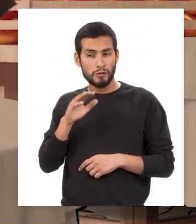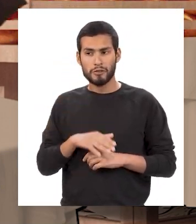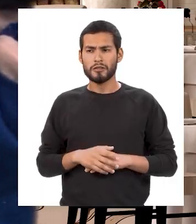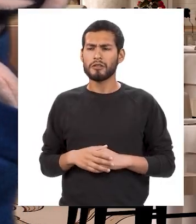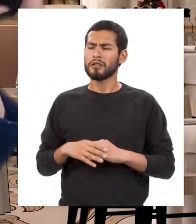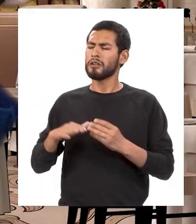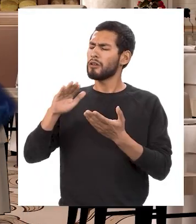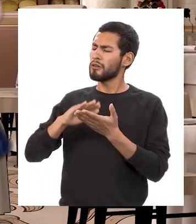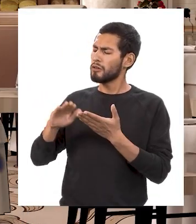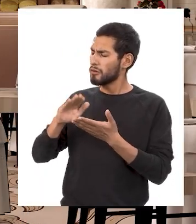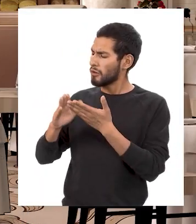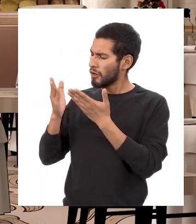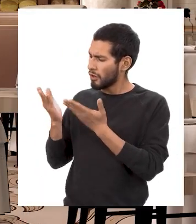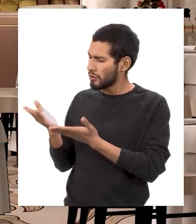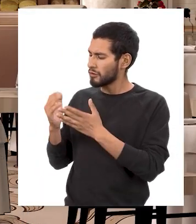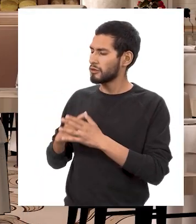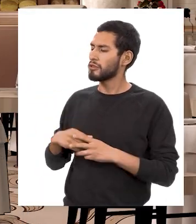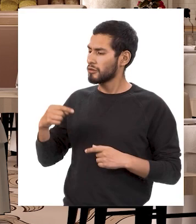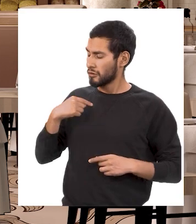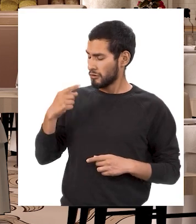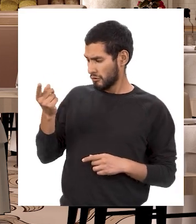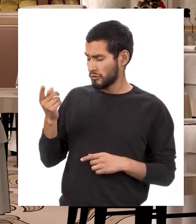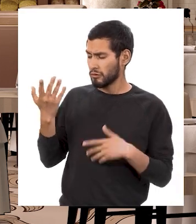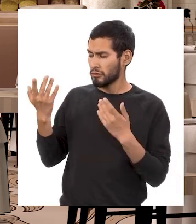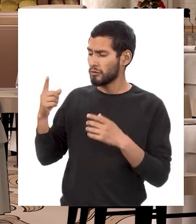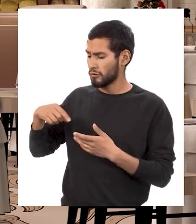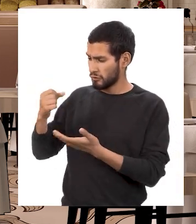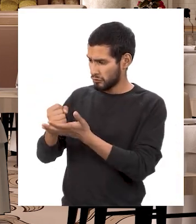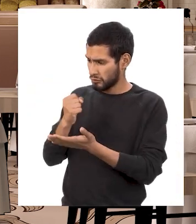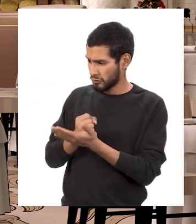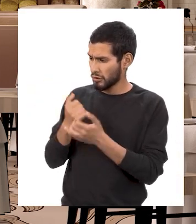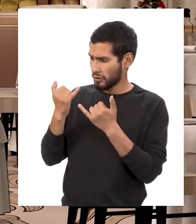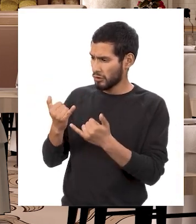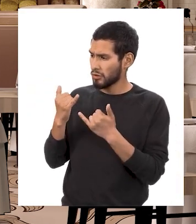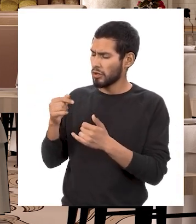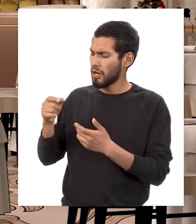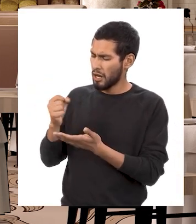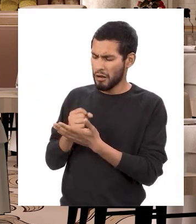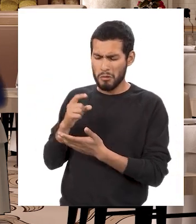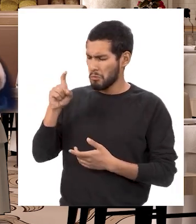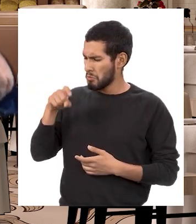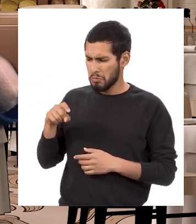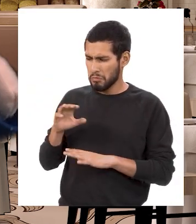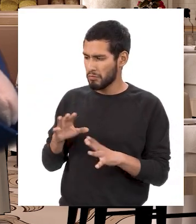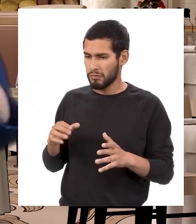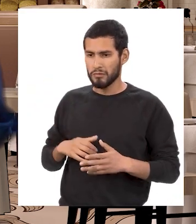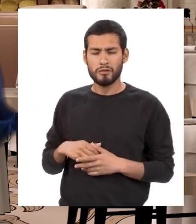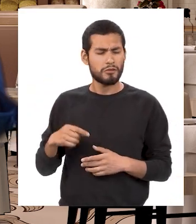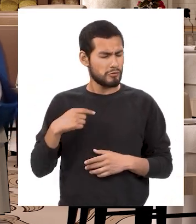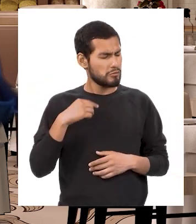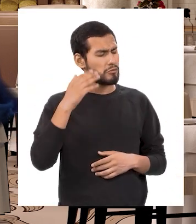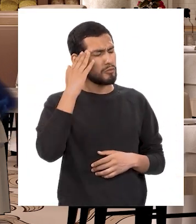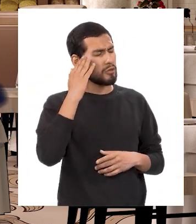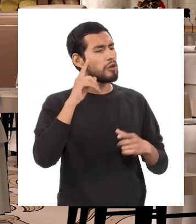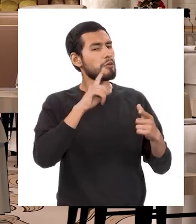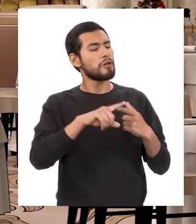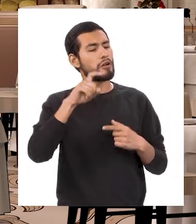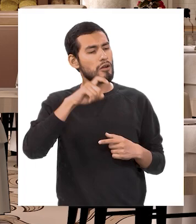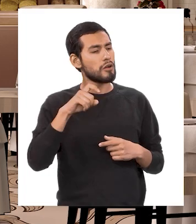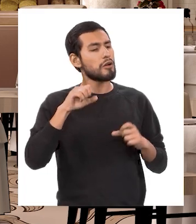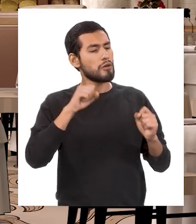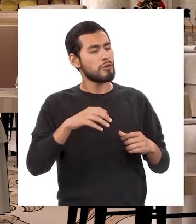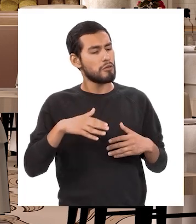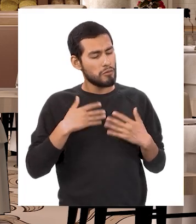le dijo: Disculpe usted, caballero. Tengo entendido de que los pasaportes ahora son un trámite innecesario. Lo sé, pero